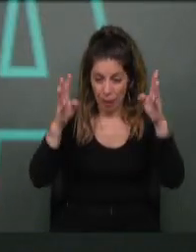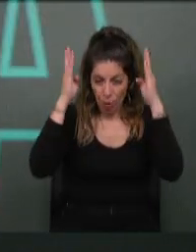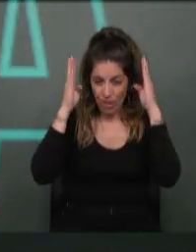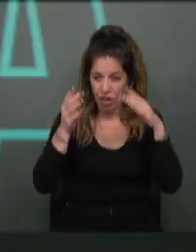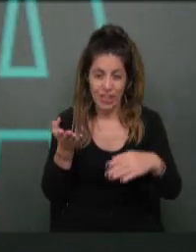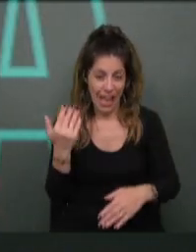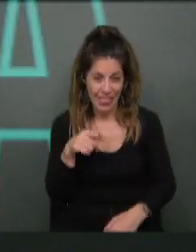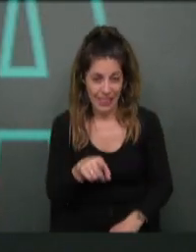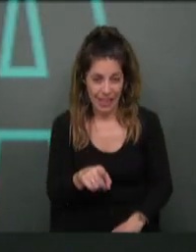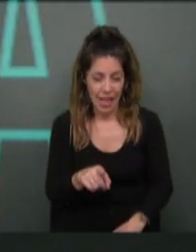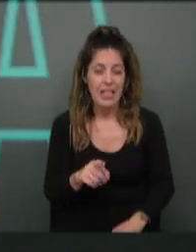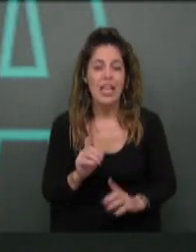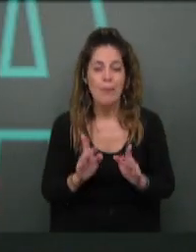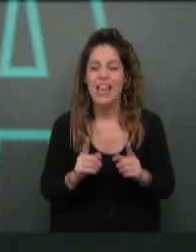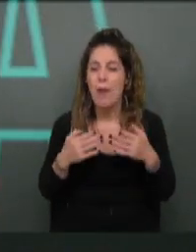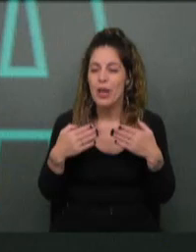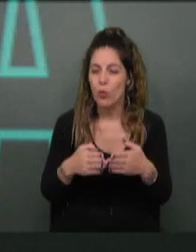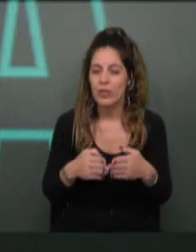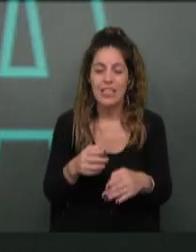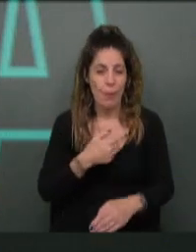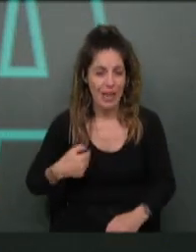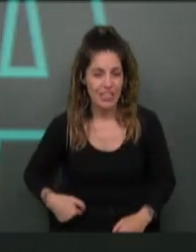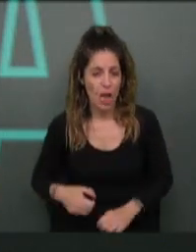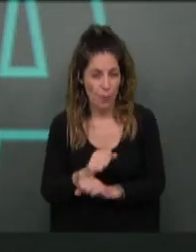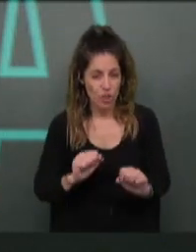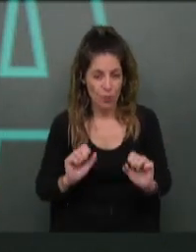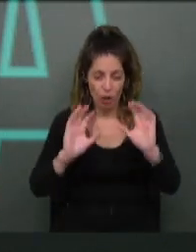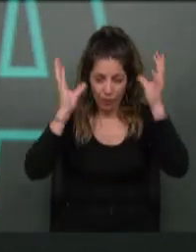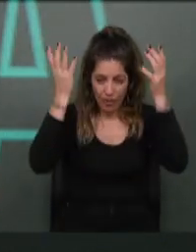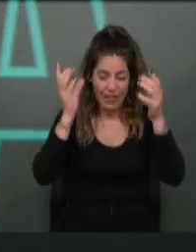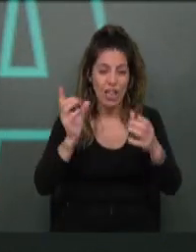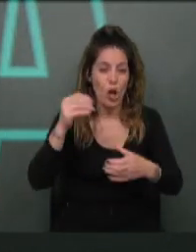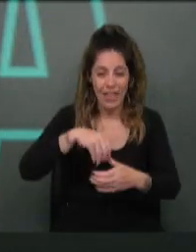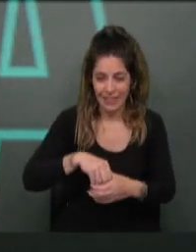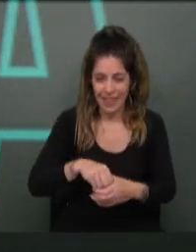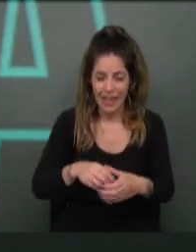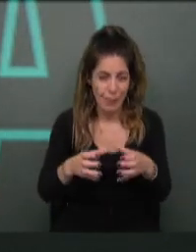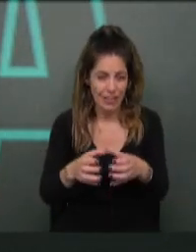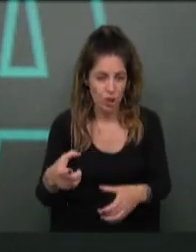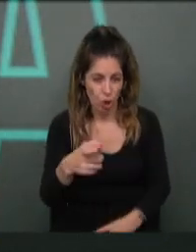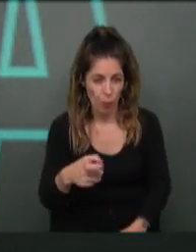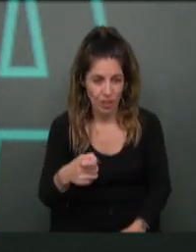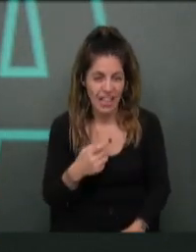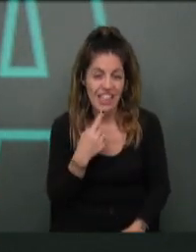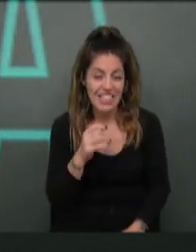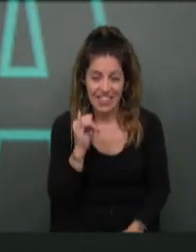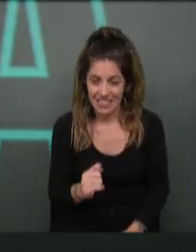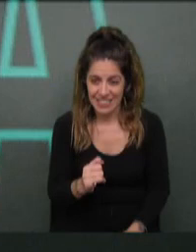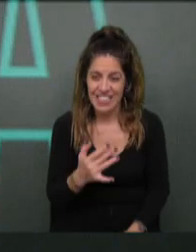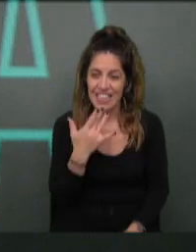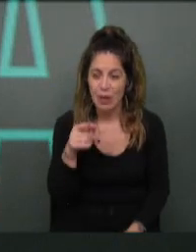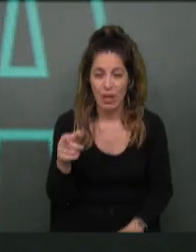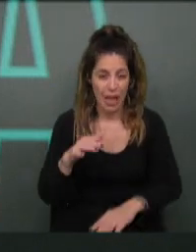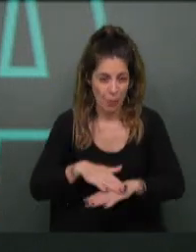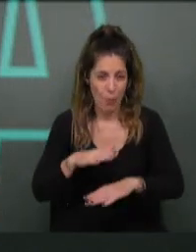ejemplo le pregunta si para china es posible una Revolución sin el partido comunista y chou le dice que sí y que el ejemplo en ese